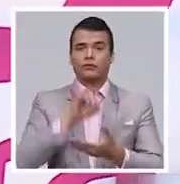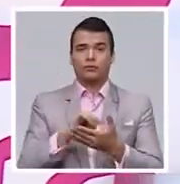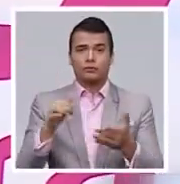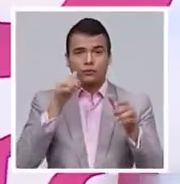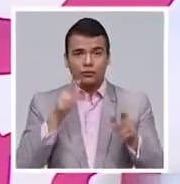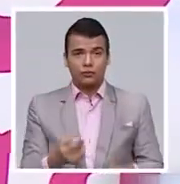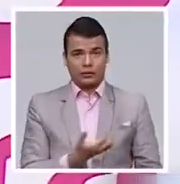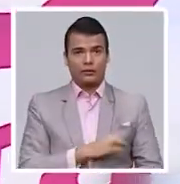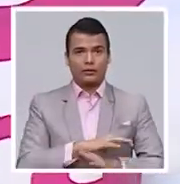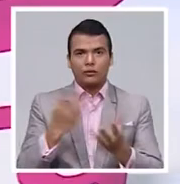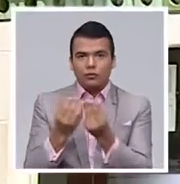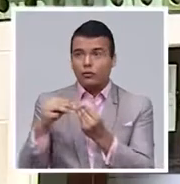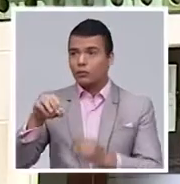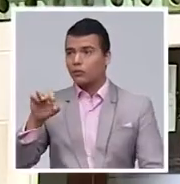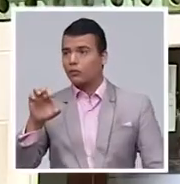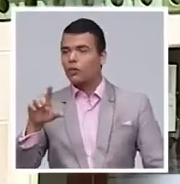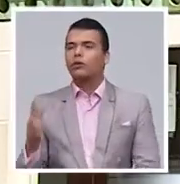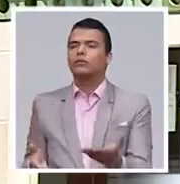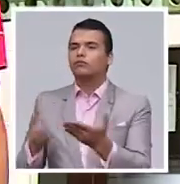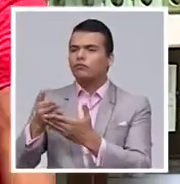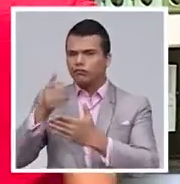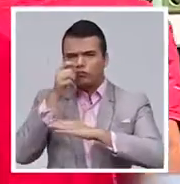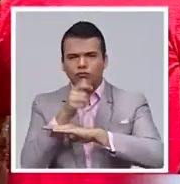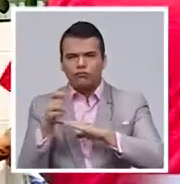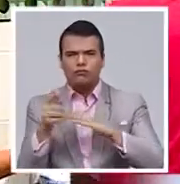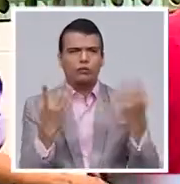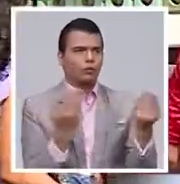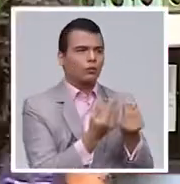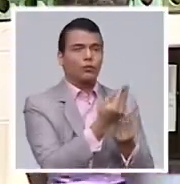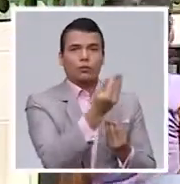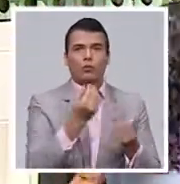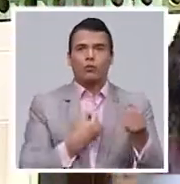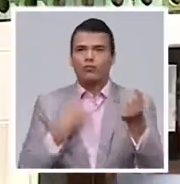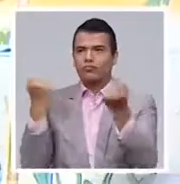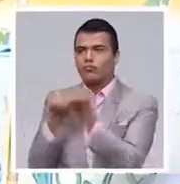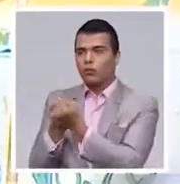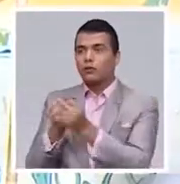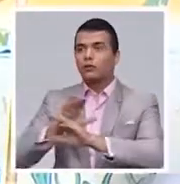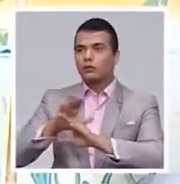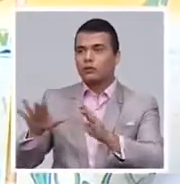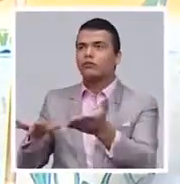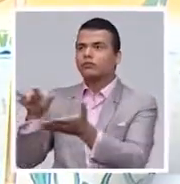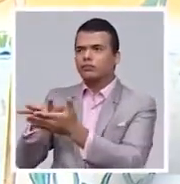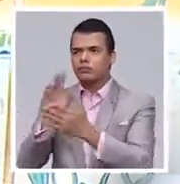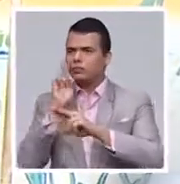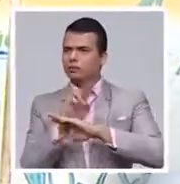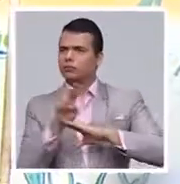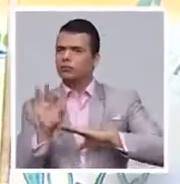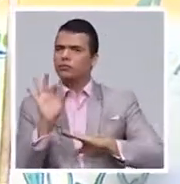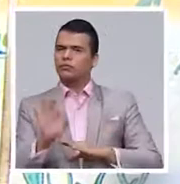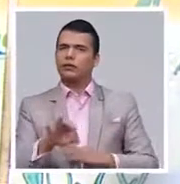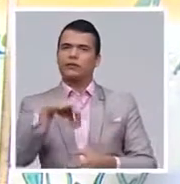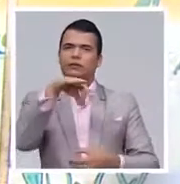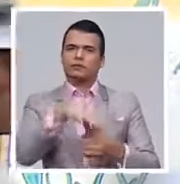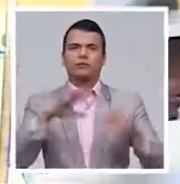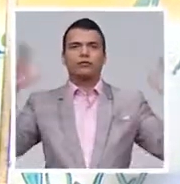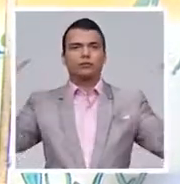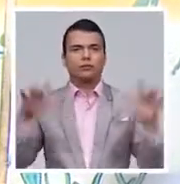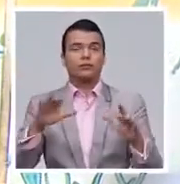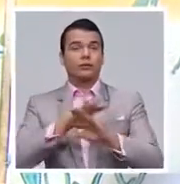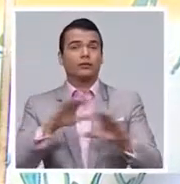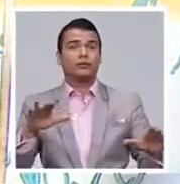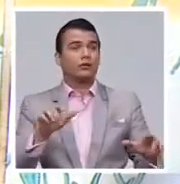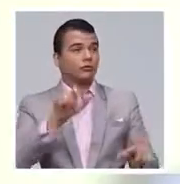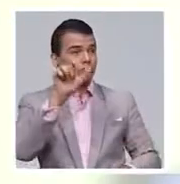electoral ha destinado todo su potencial, reforzado por otras regiones, para velar por el normal curso de este proceso electoral. Van a venir una serie